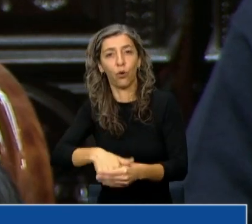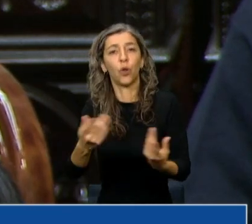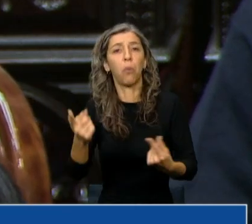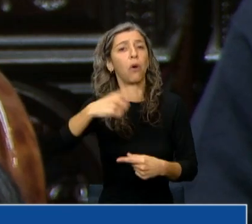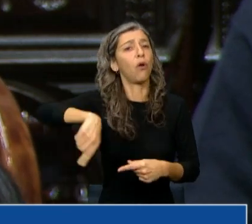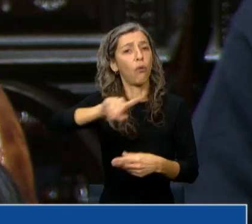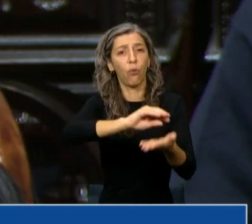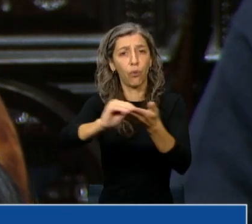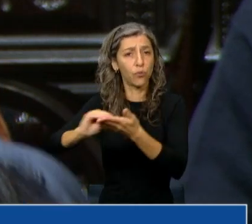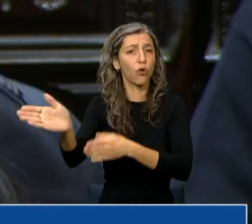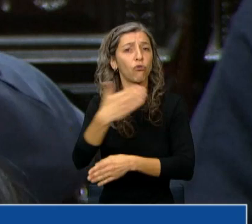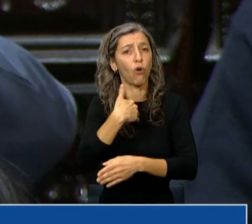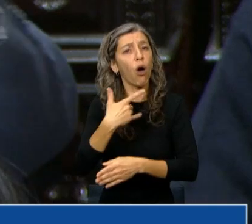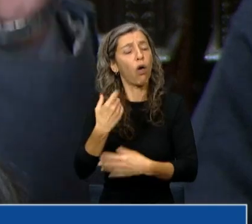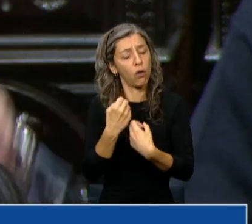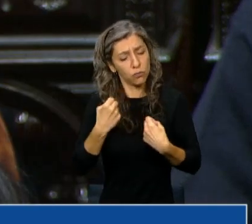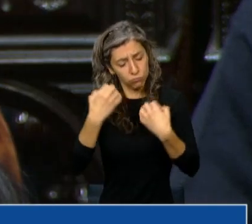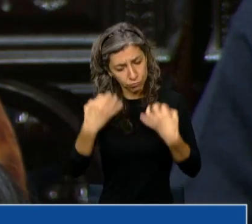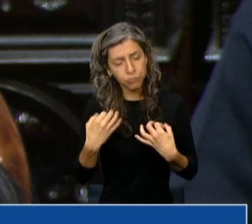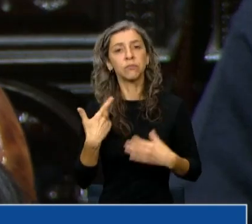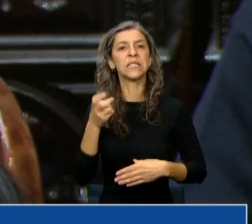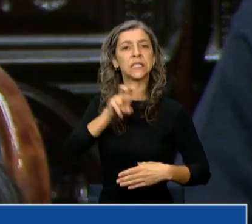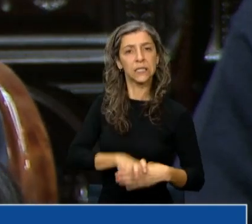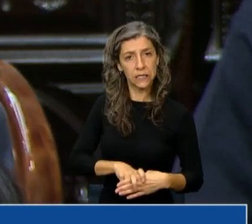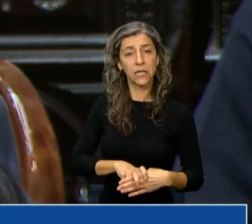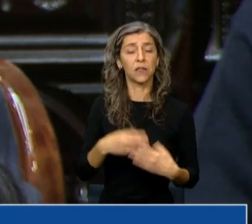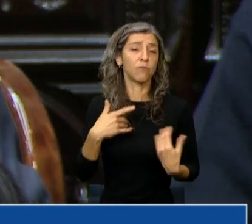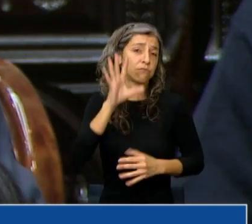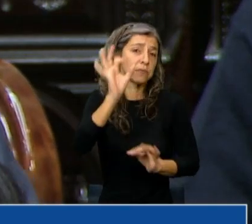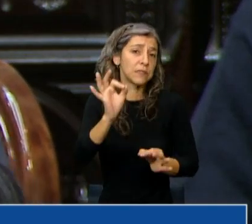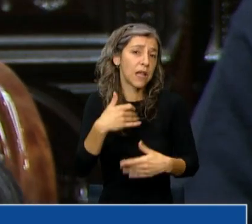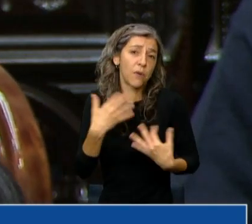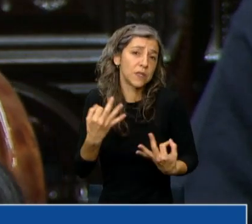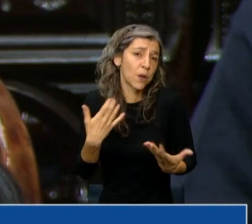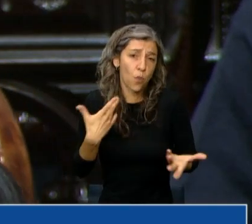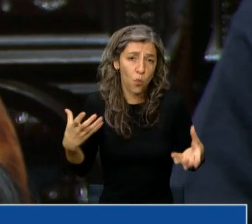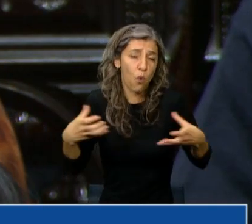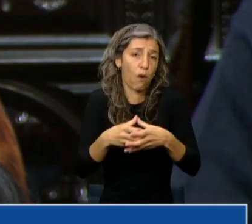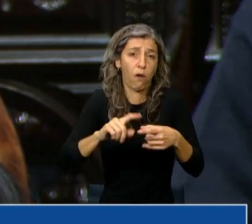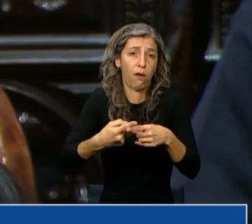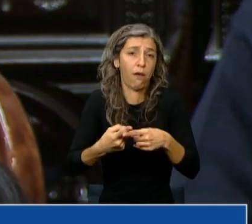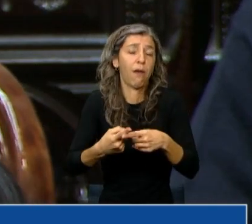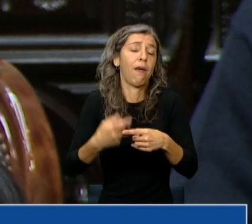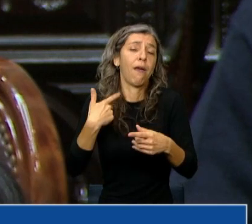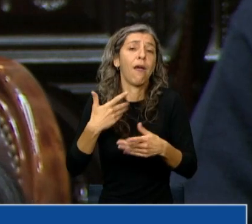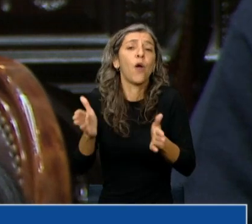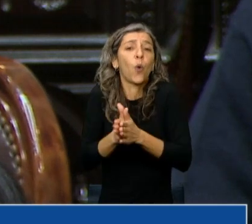sentarse sabiendo que del espacio de Juntos por el Cambio seguramente iban a tener esa crítica.